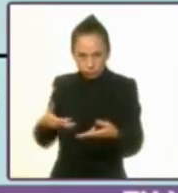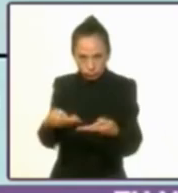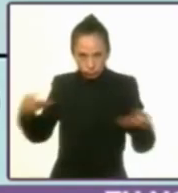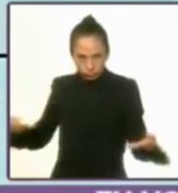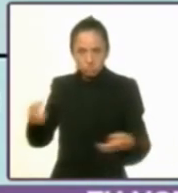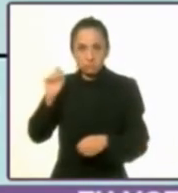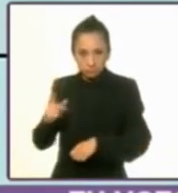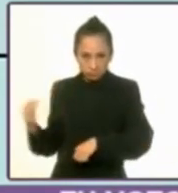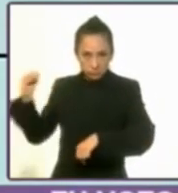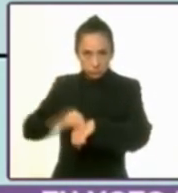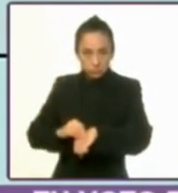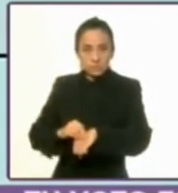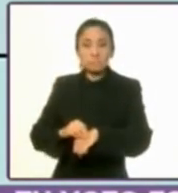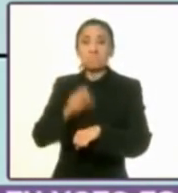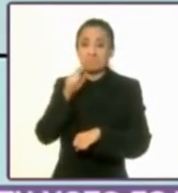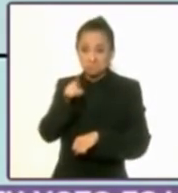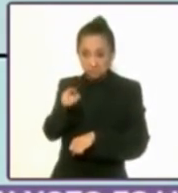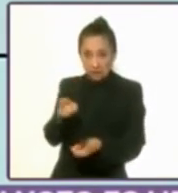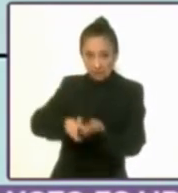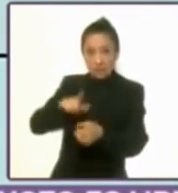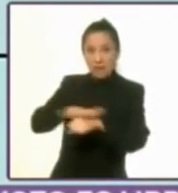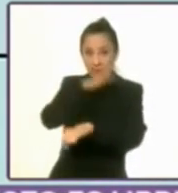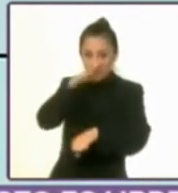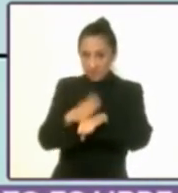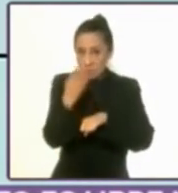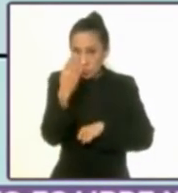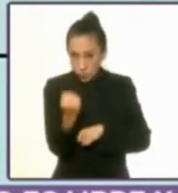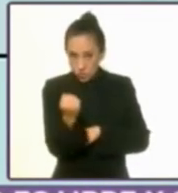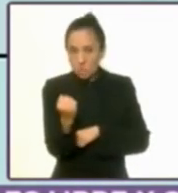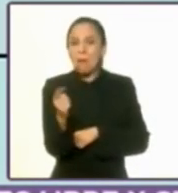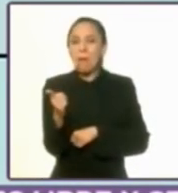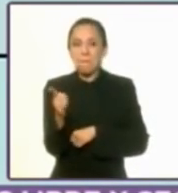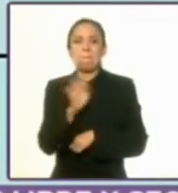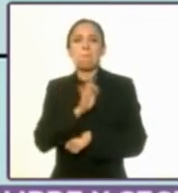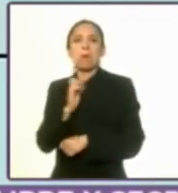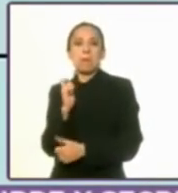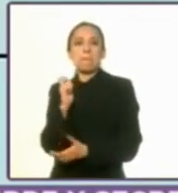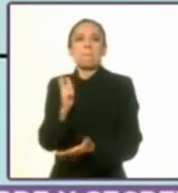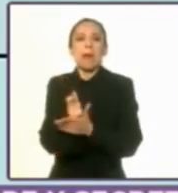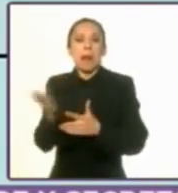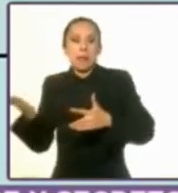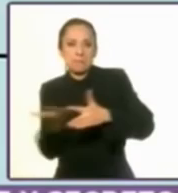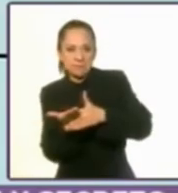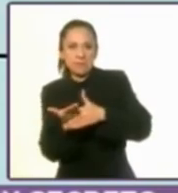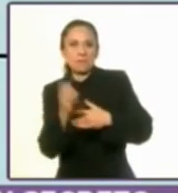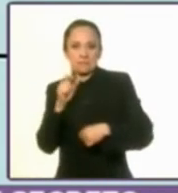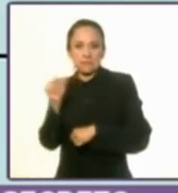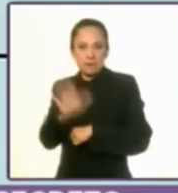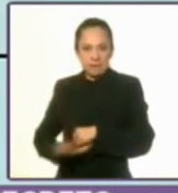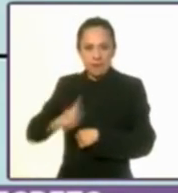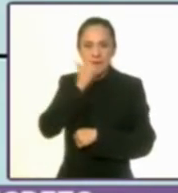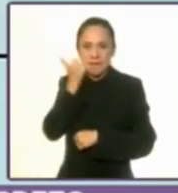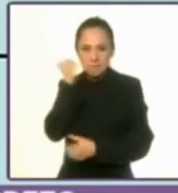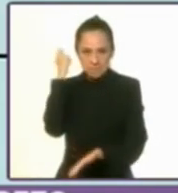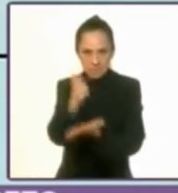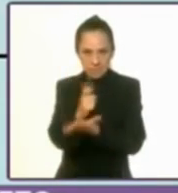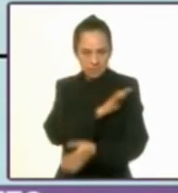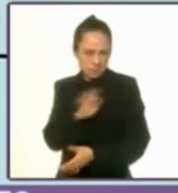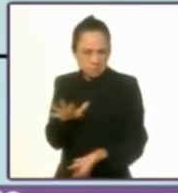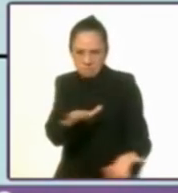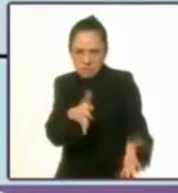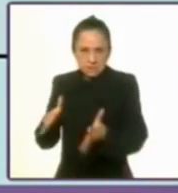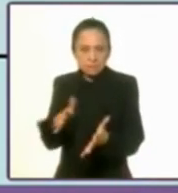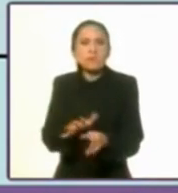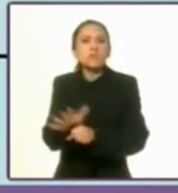9 de promedio se puede pagar la mitad de la renta por parte de los estudiantes esto tiene que estar alrededor de los